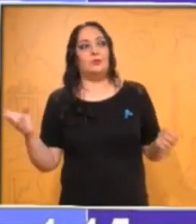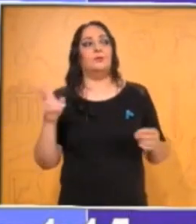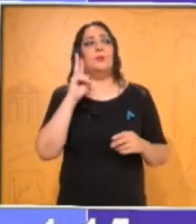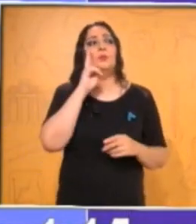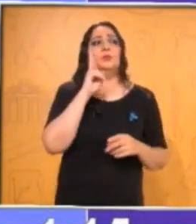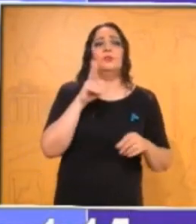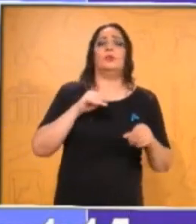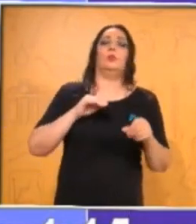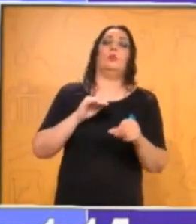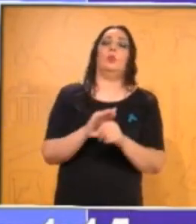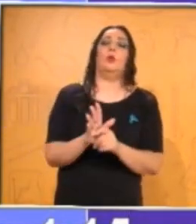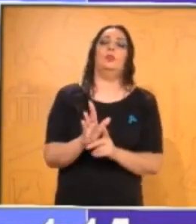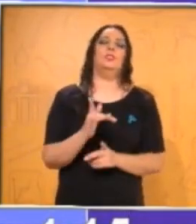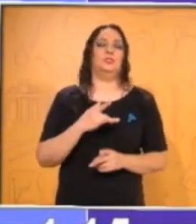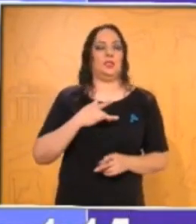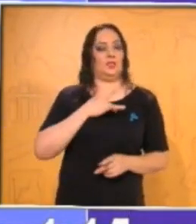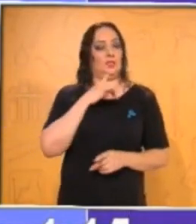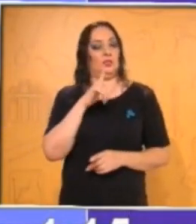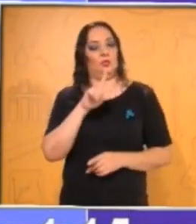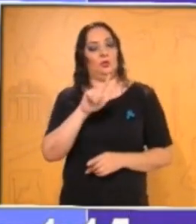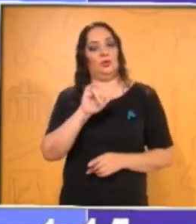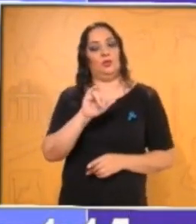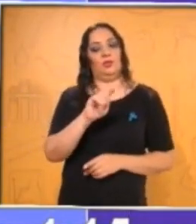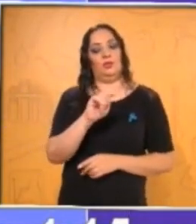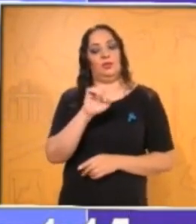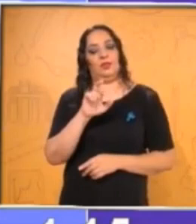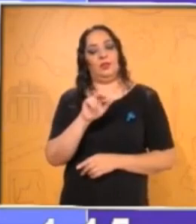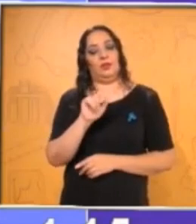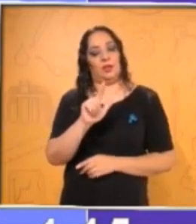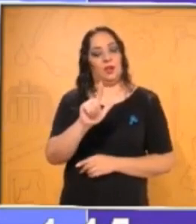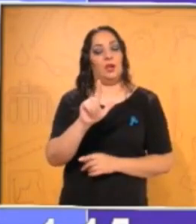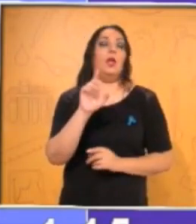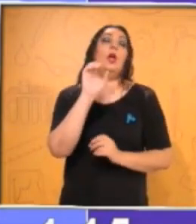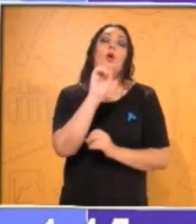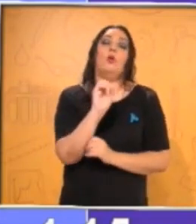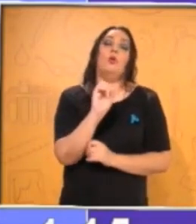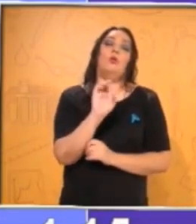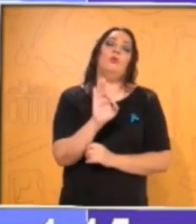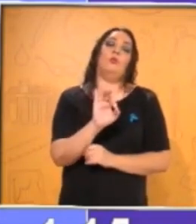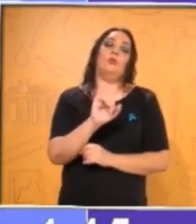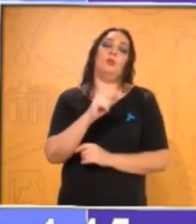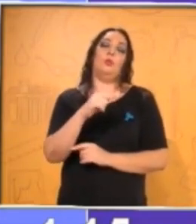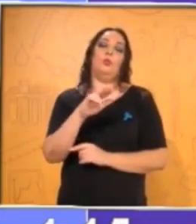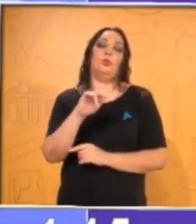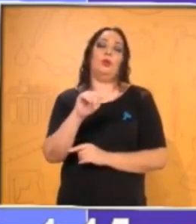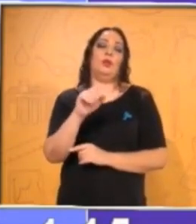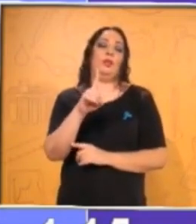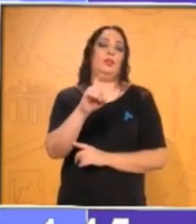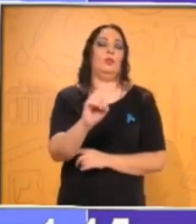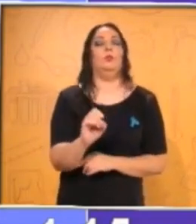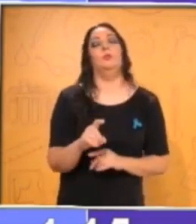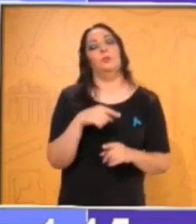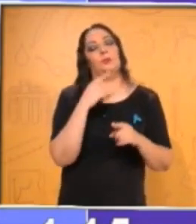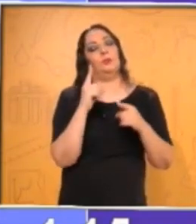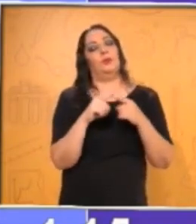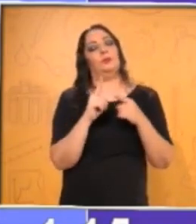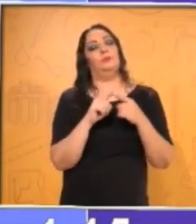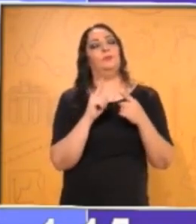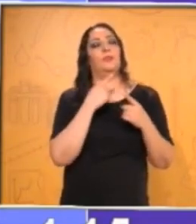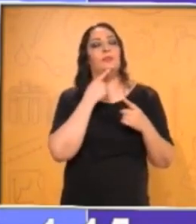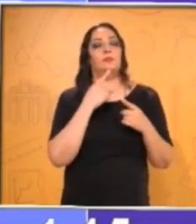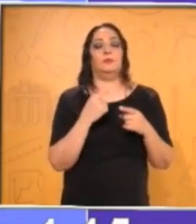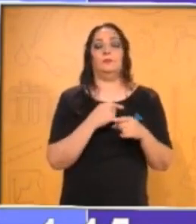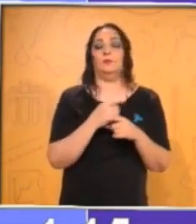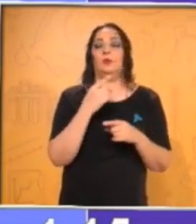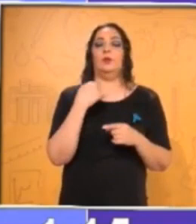está utilizando el sentido literal o el sentido figurado. Vamos a empezar con la primera. Dice, número 1,